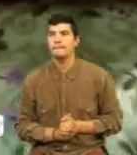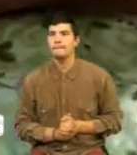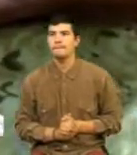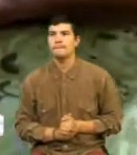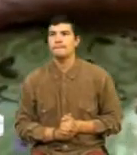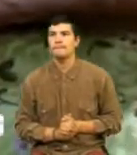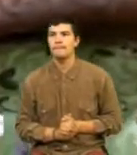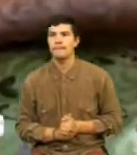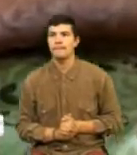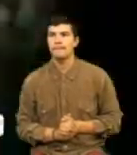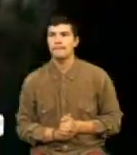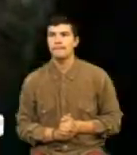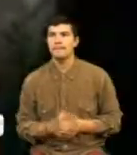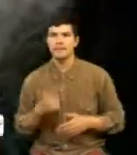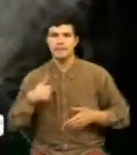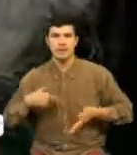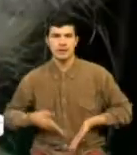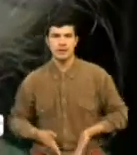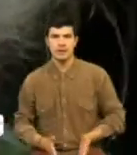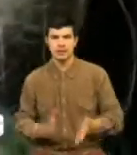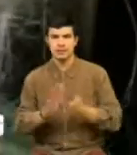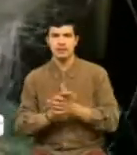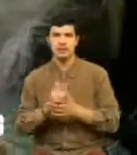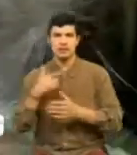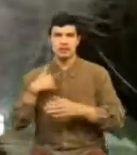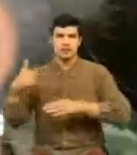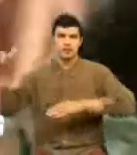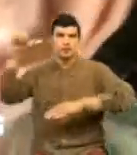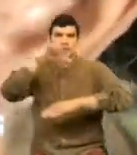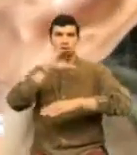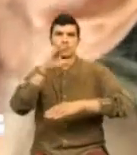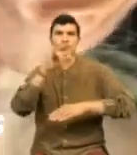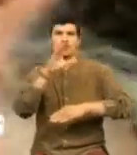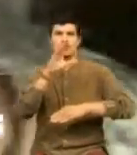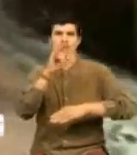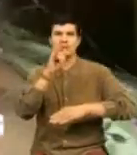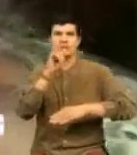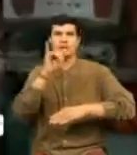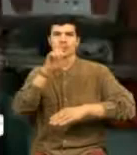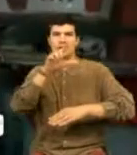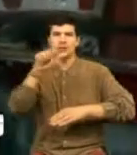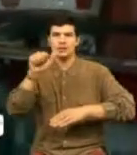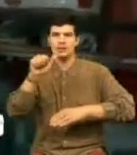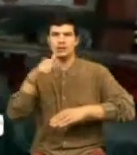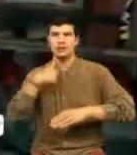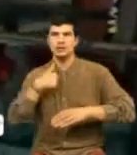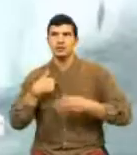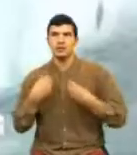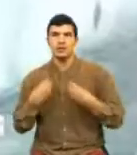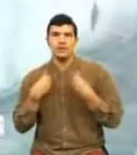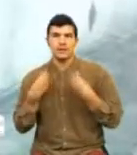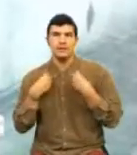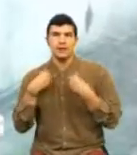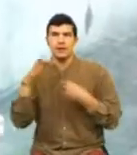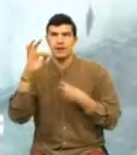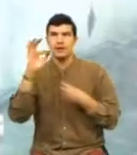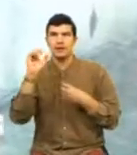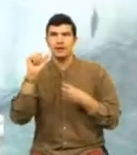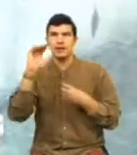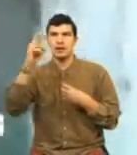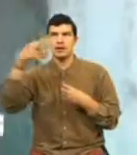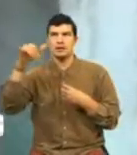Nací en Arboledas, bautizada en Cucutilla, residenciada en Cáchira.